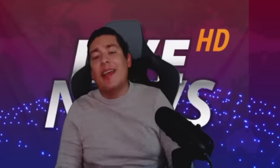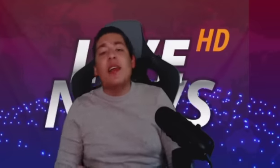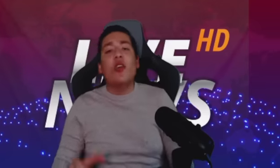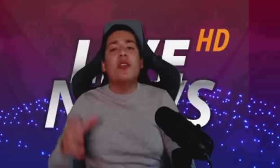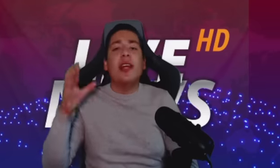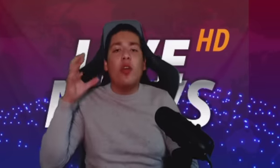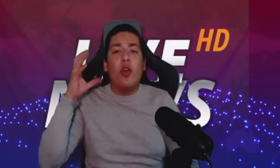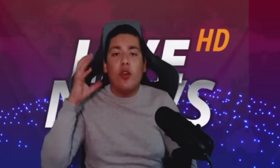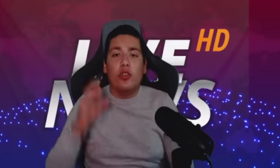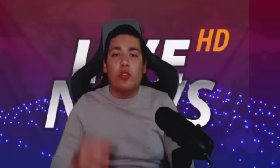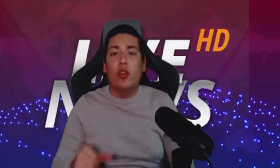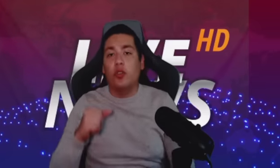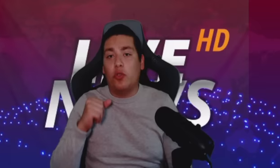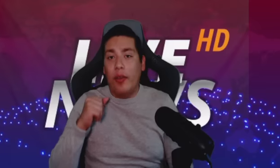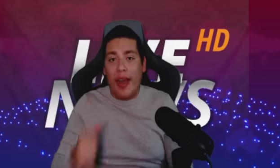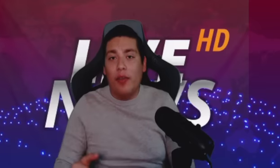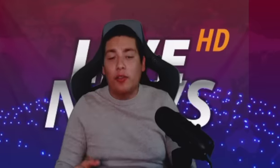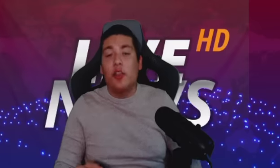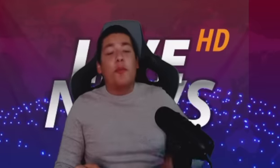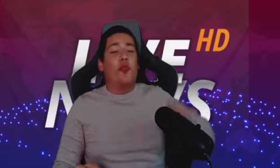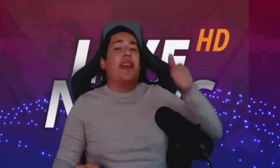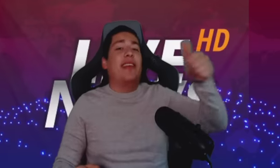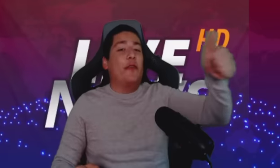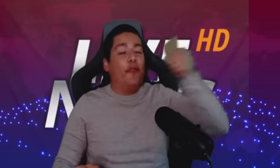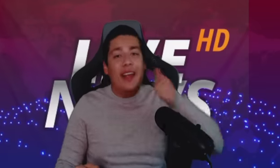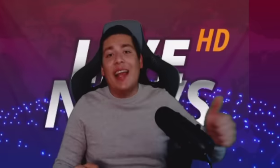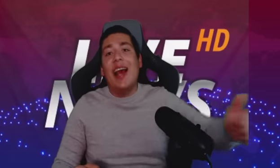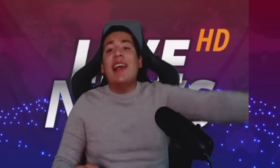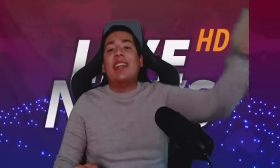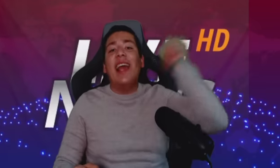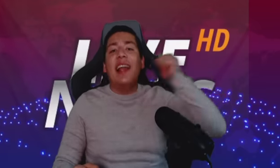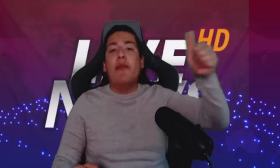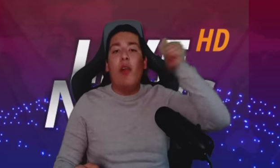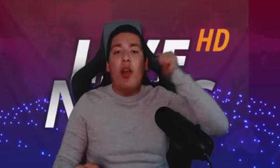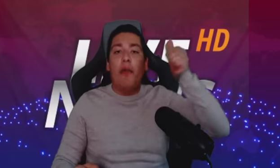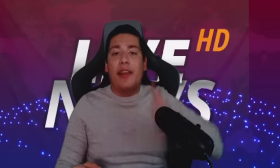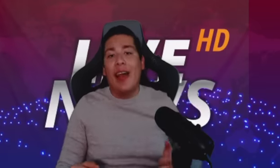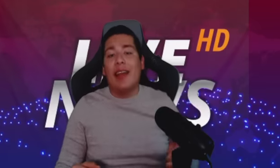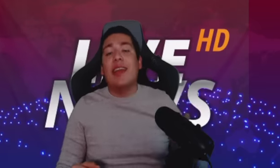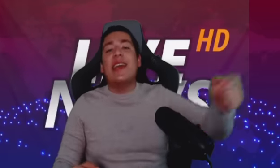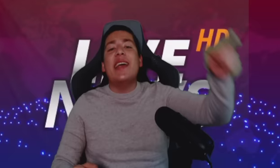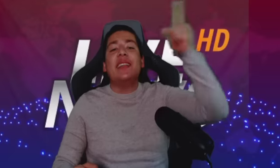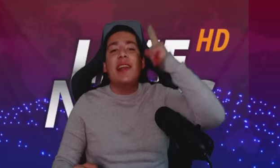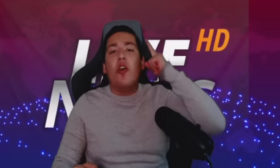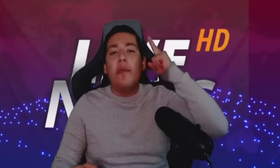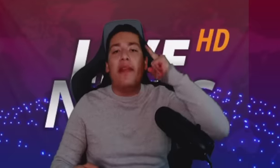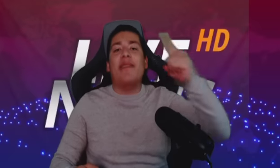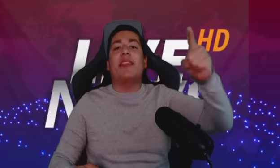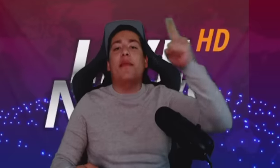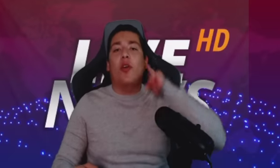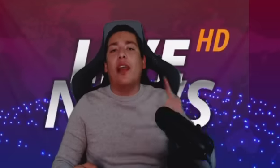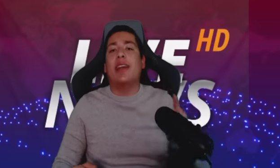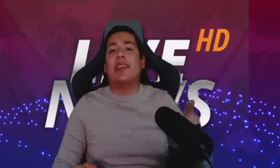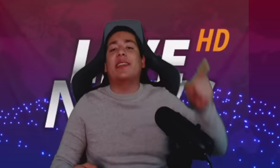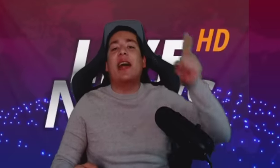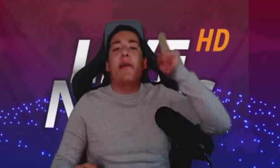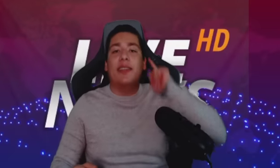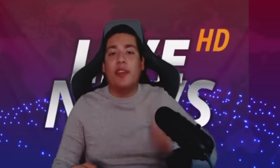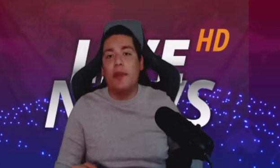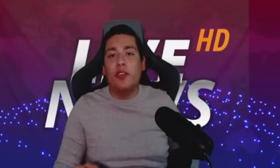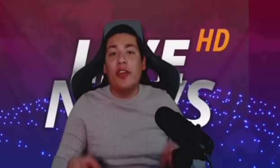serie nos dejó con los ojos cuadrados porque desde francia se reveló la verdad y es que el comandante borolas